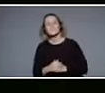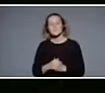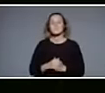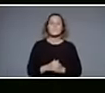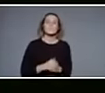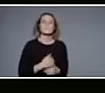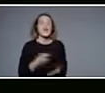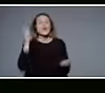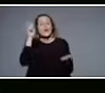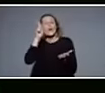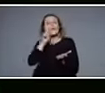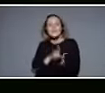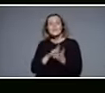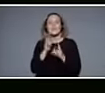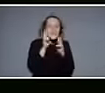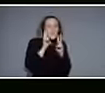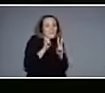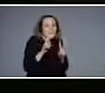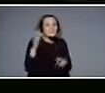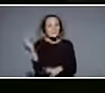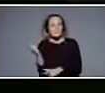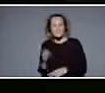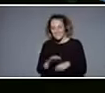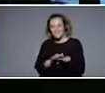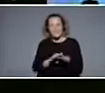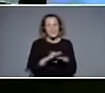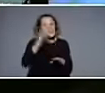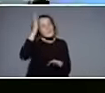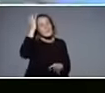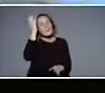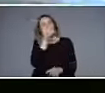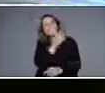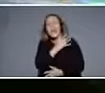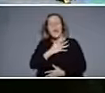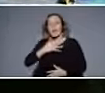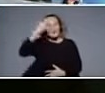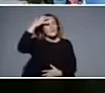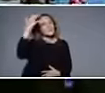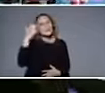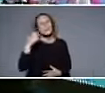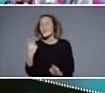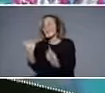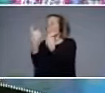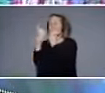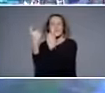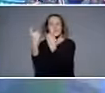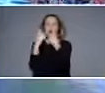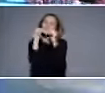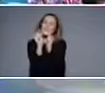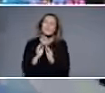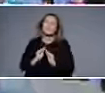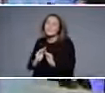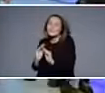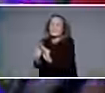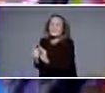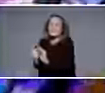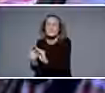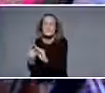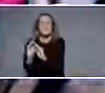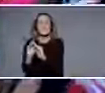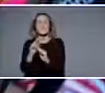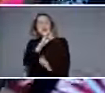Y vuelvo a ver esa blanca cabellera, que educándome a su manera,